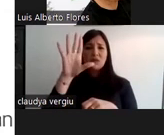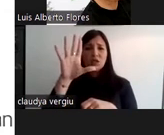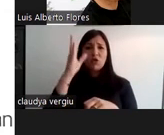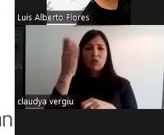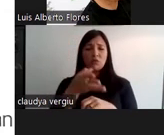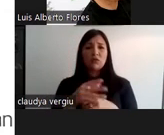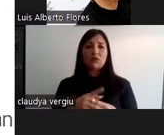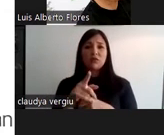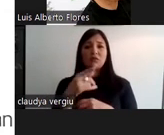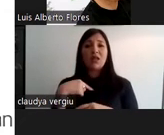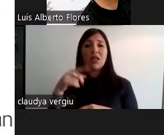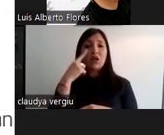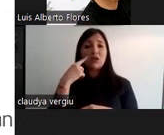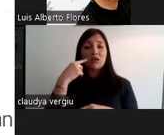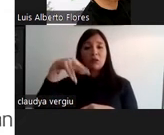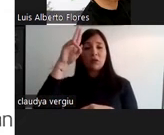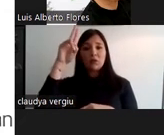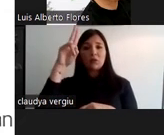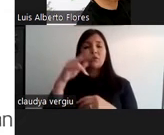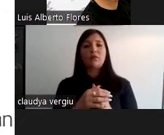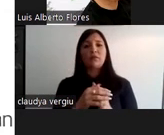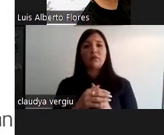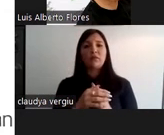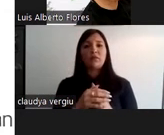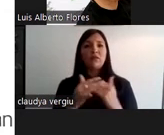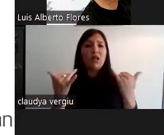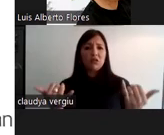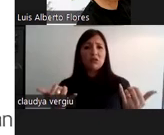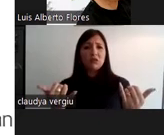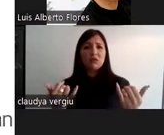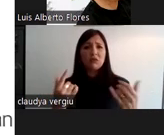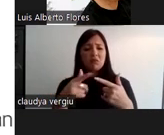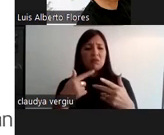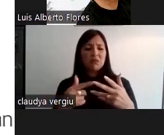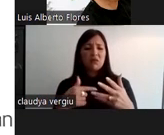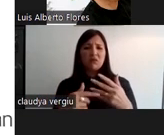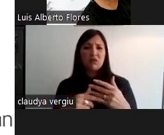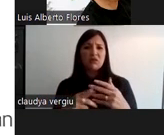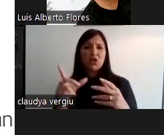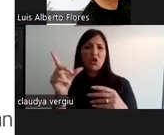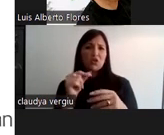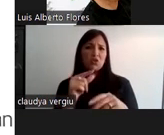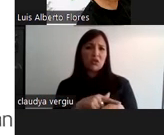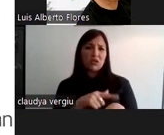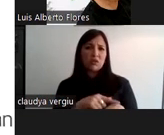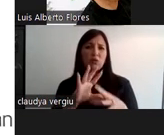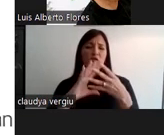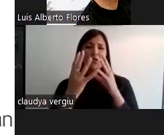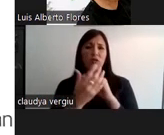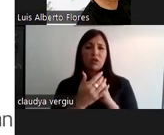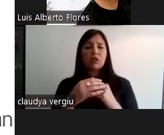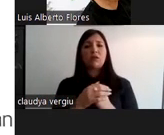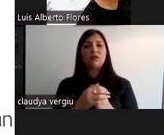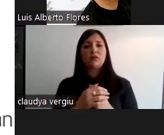conocer nuestro país un destino nacional Entonces no hay mucha diferencias entre los que viajarían a corto plazo y el total de la población no